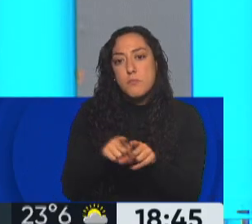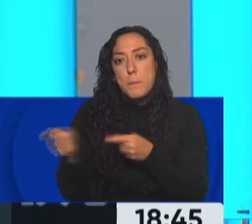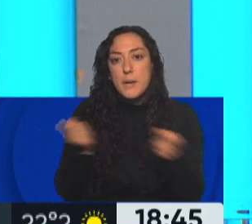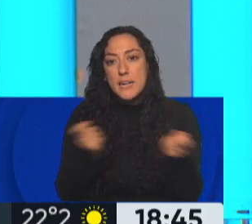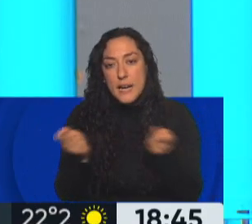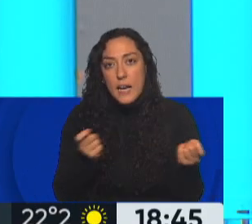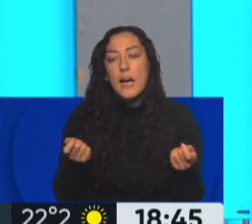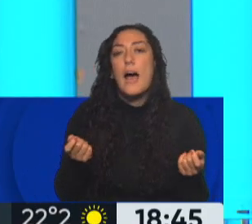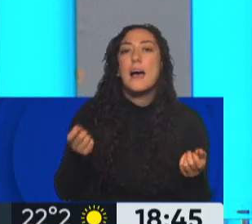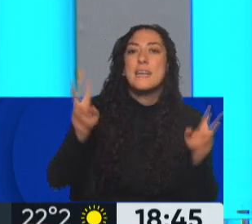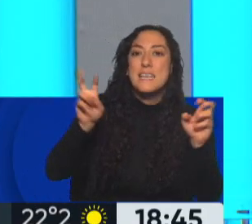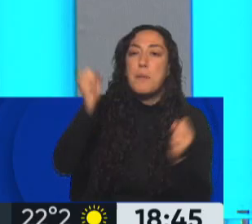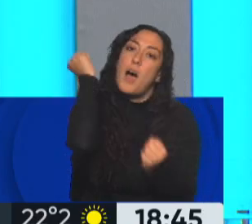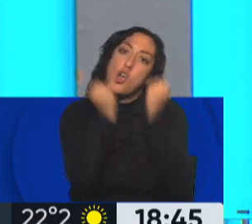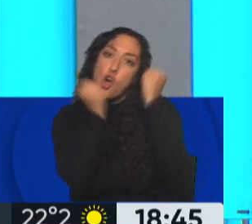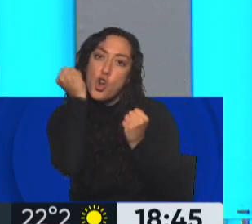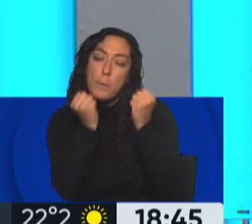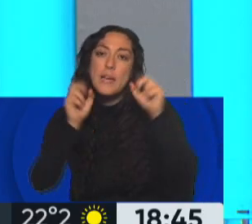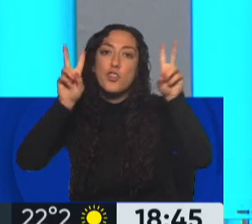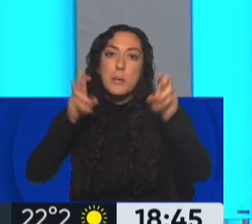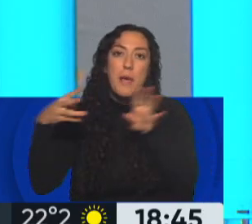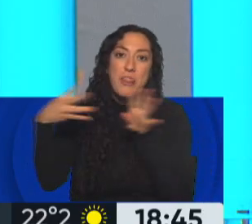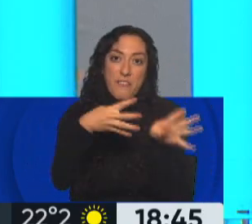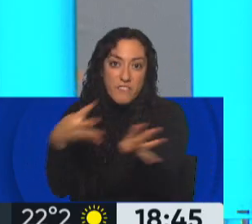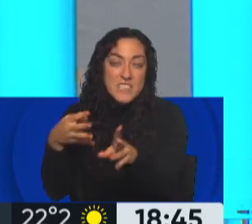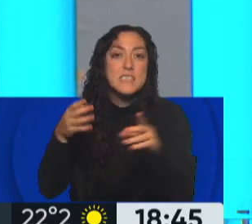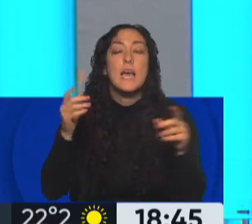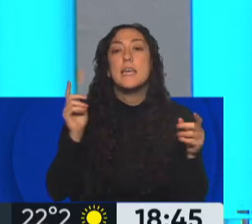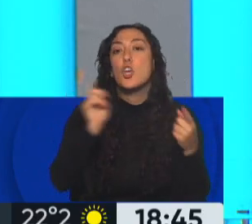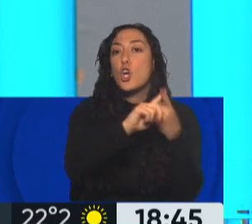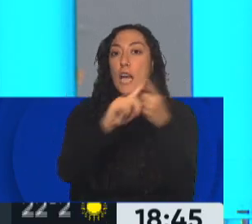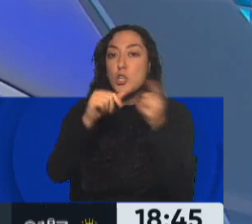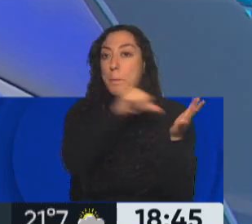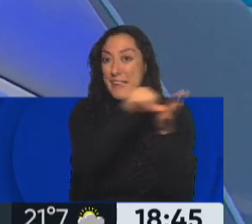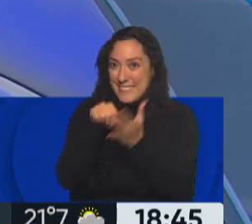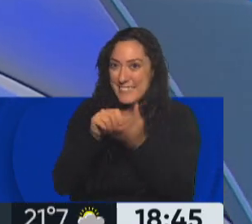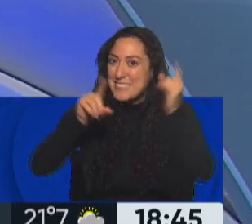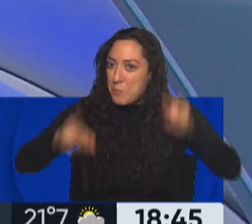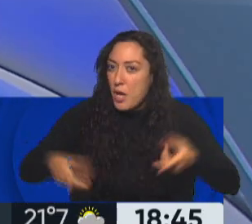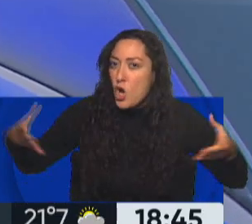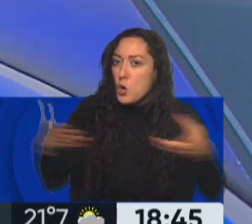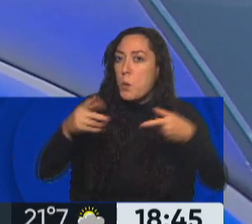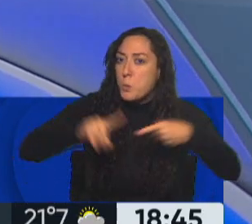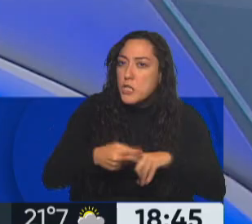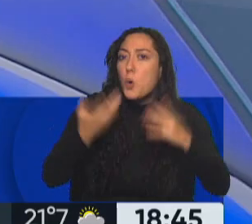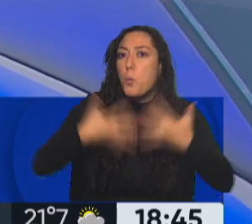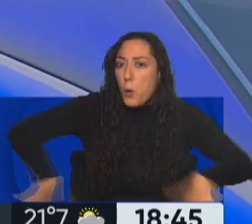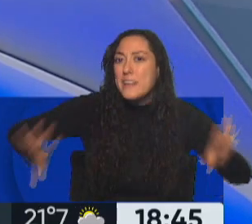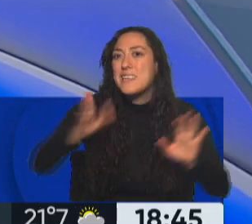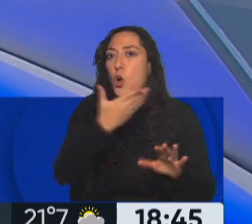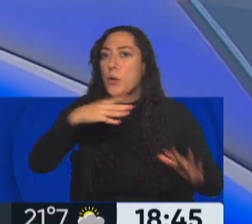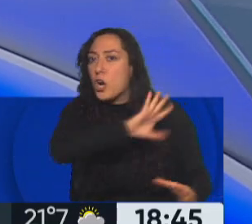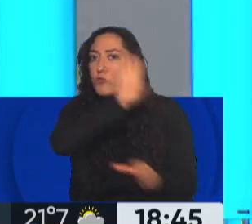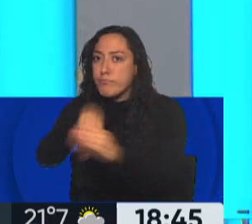la cuestión monetaria, con la cuestión de defensa y con la política exterior. Estamos hablando acá de un partido que puede llegar a formar parte